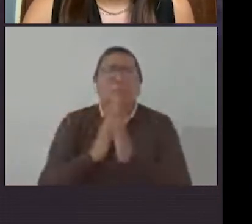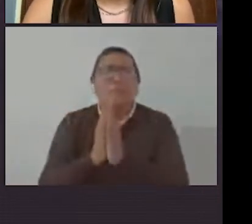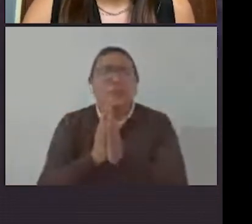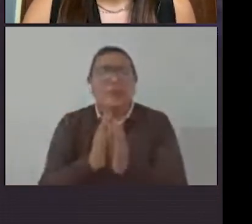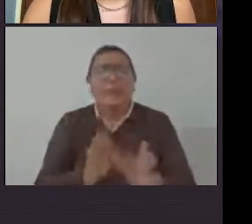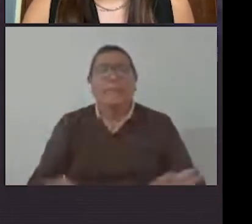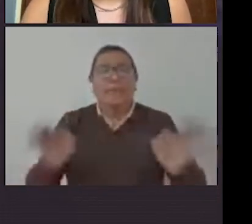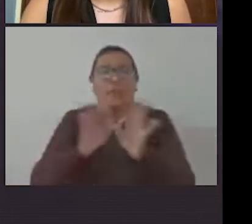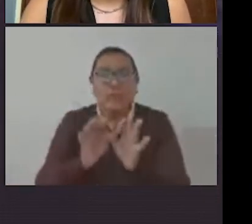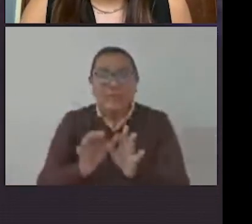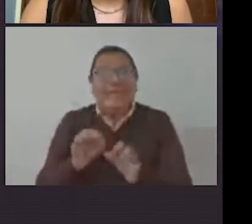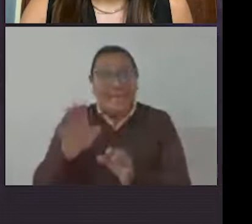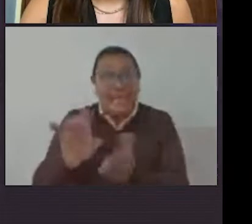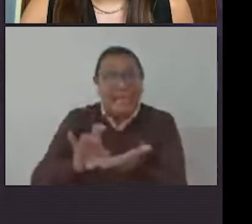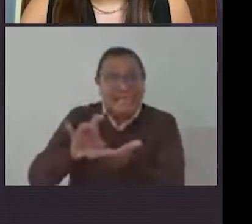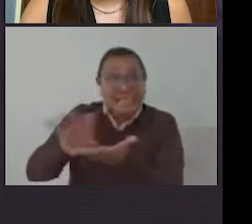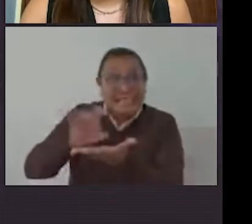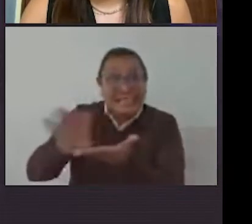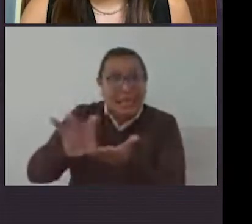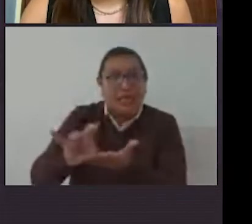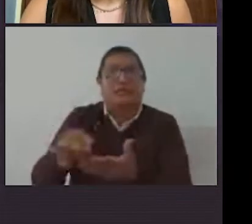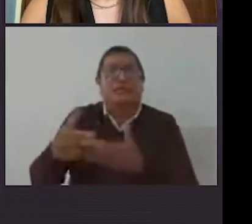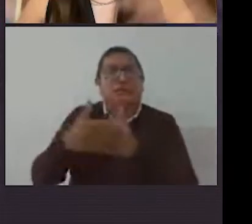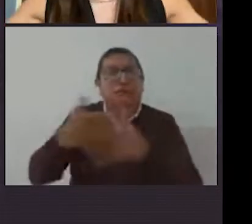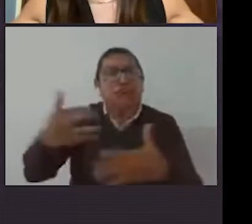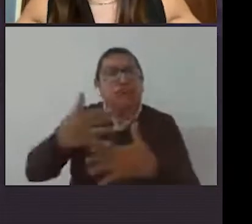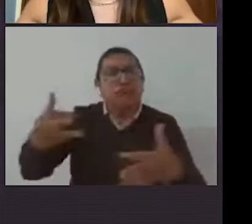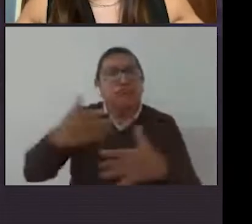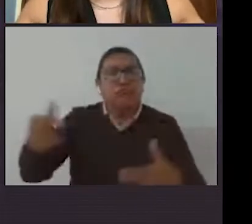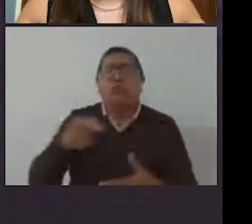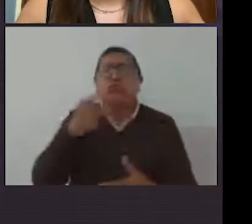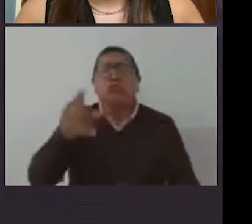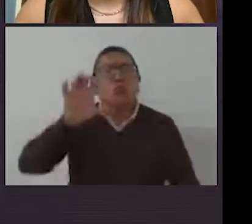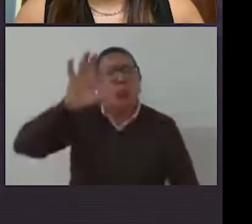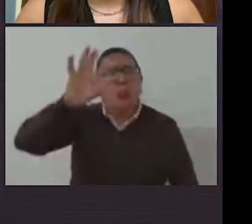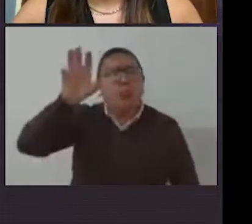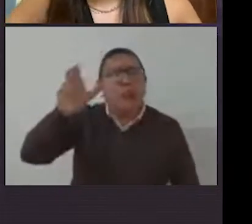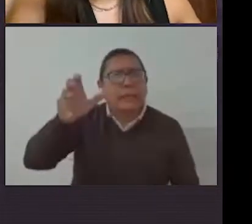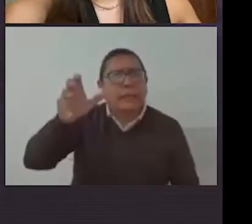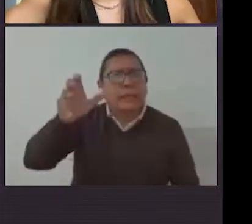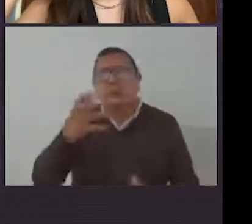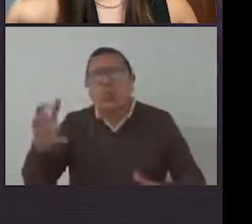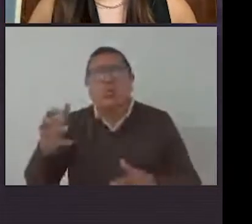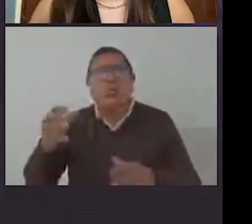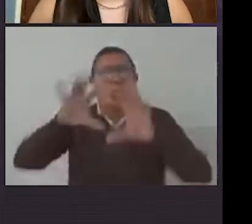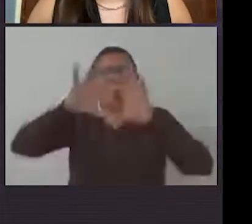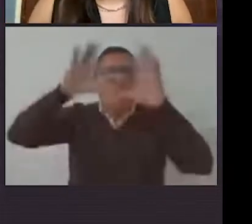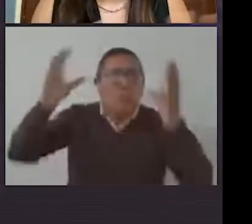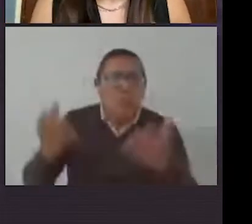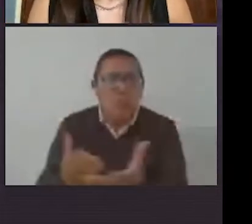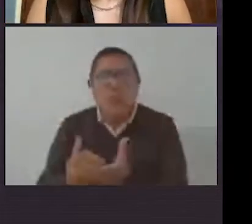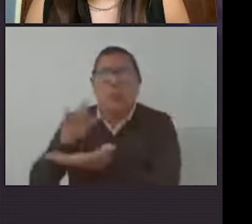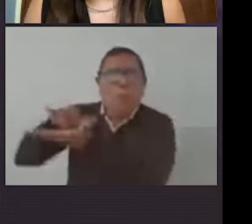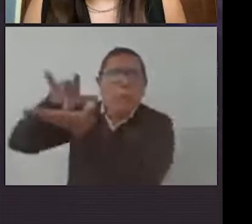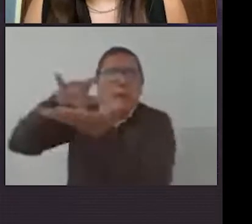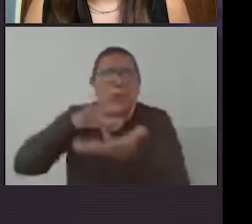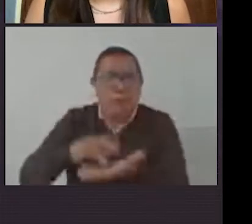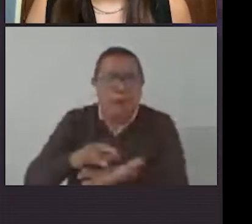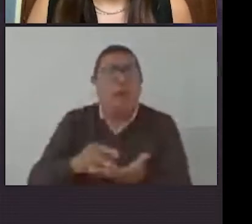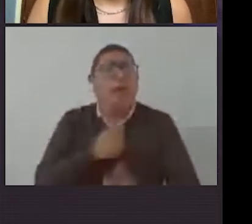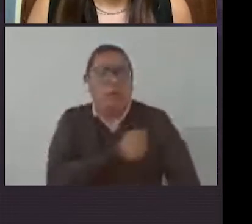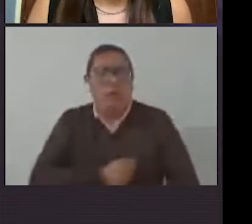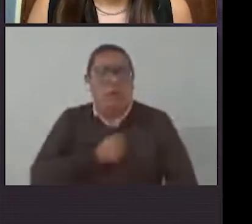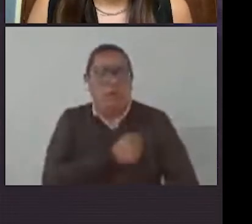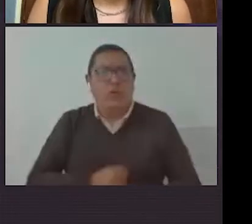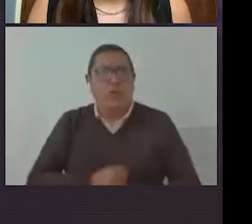el chat desde dónde se conectan. Quisiera ver de todos los lugares del mundo de donde nos estamos conectando. Yo me estoy